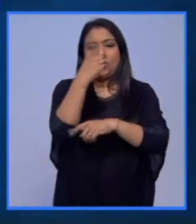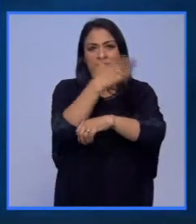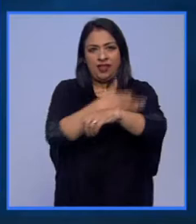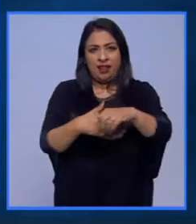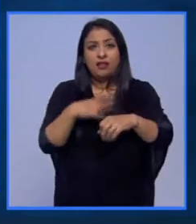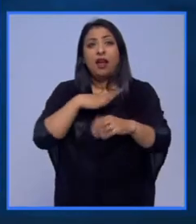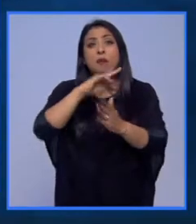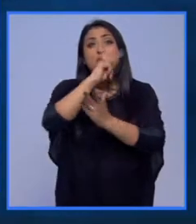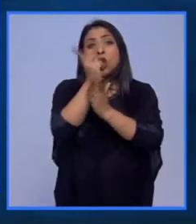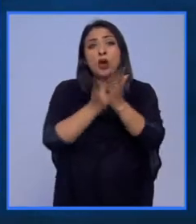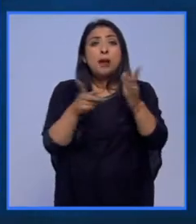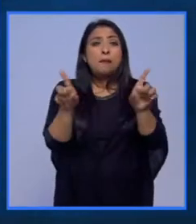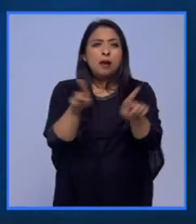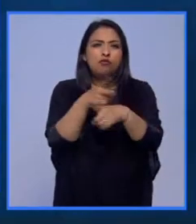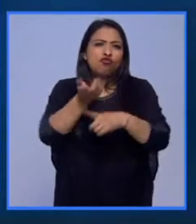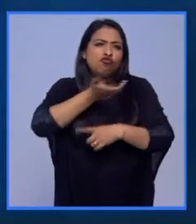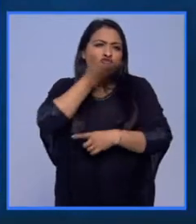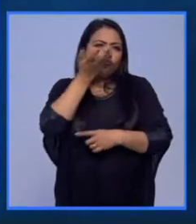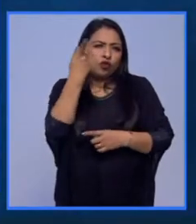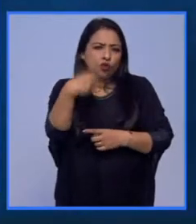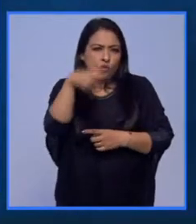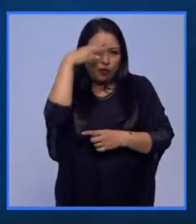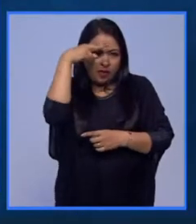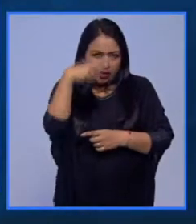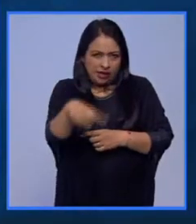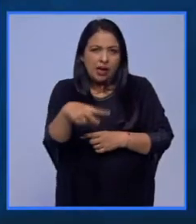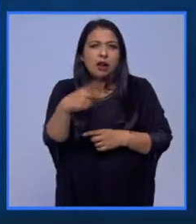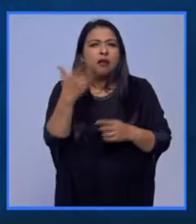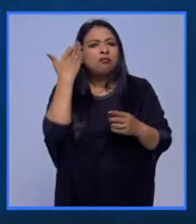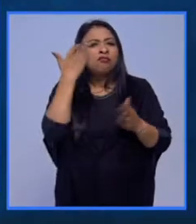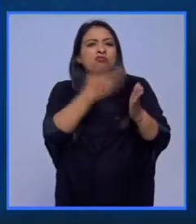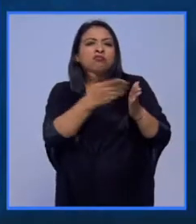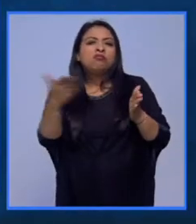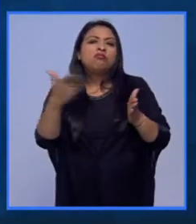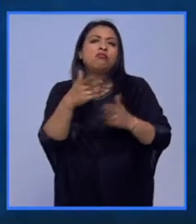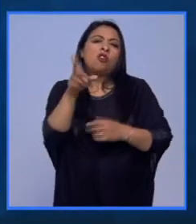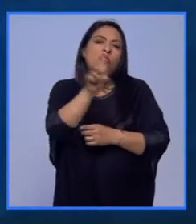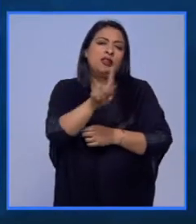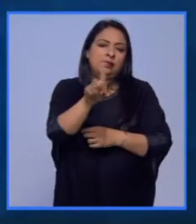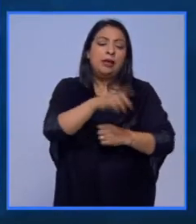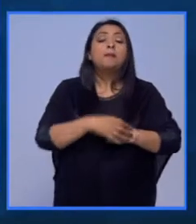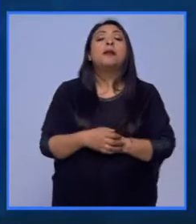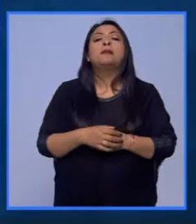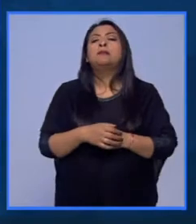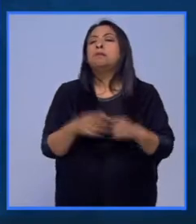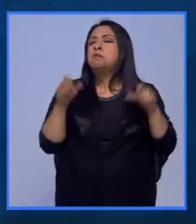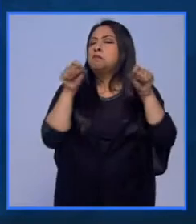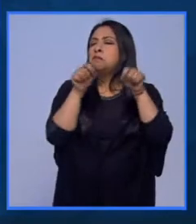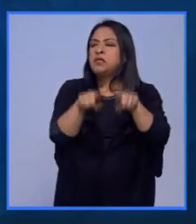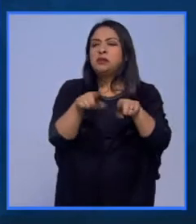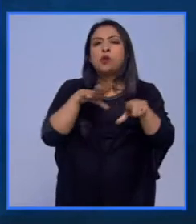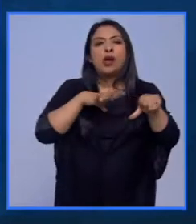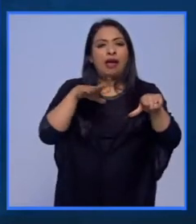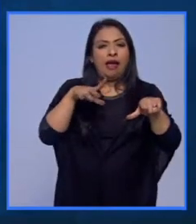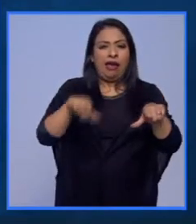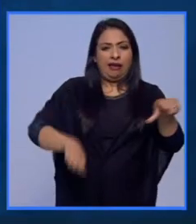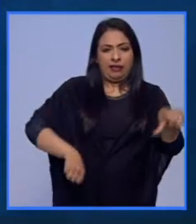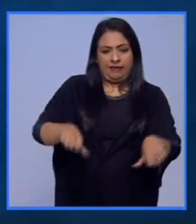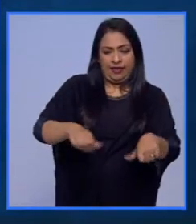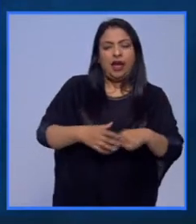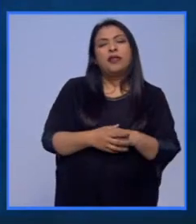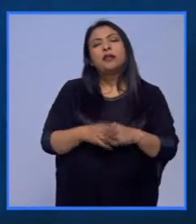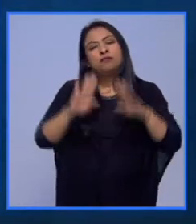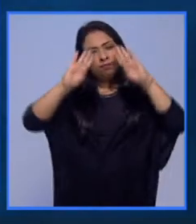un programa de música tradicional mexicana de la época decembrina. Pero en paralelo a estas actividades,